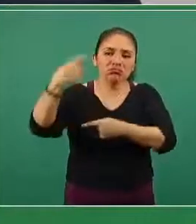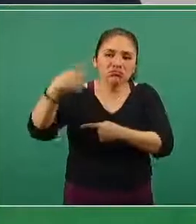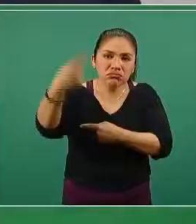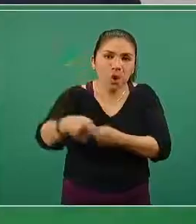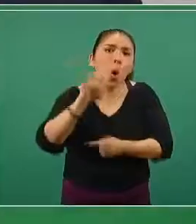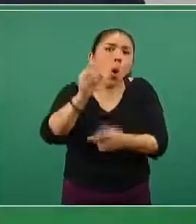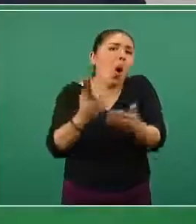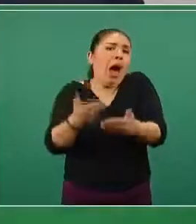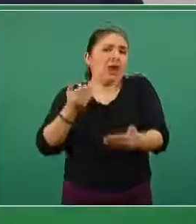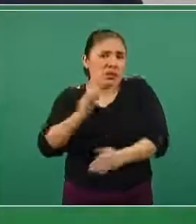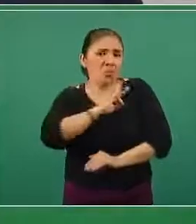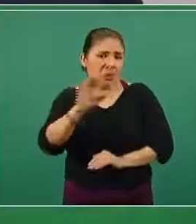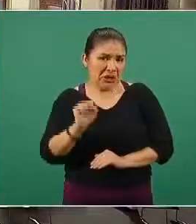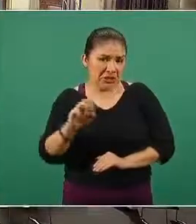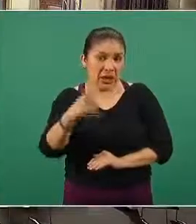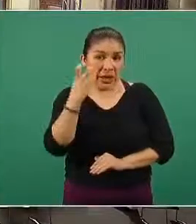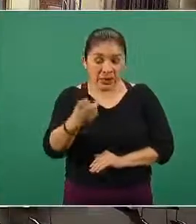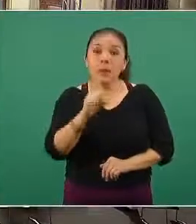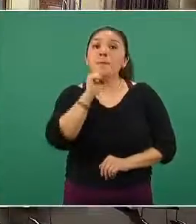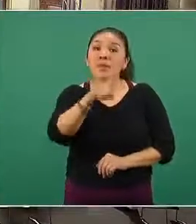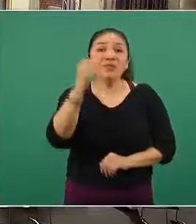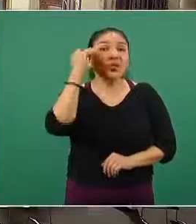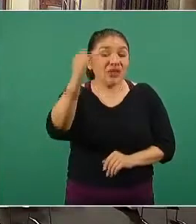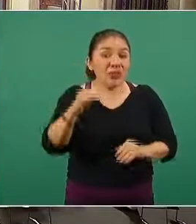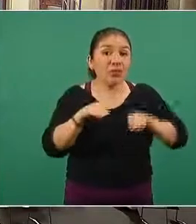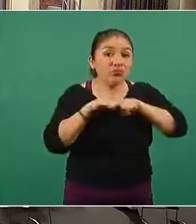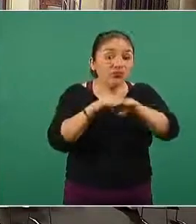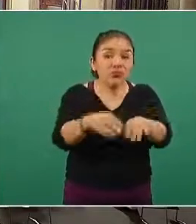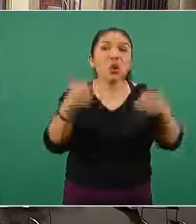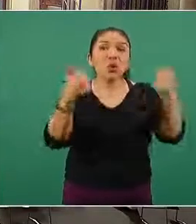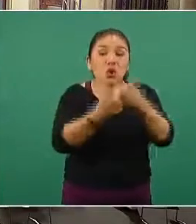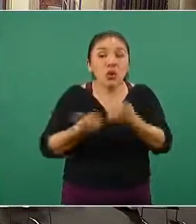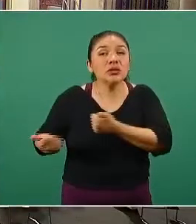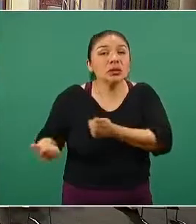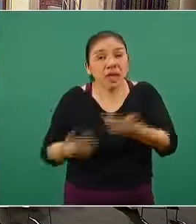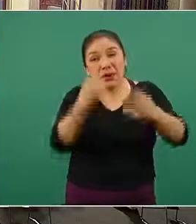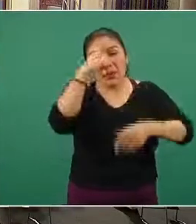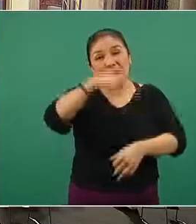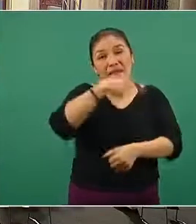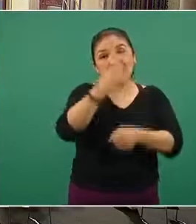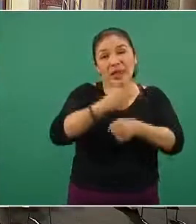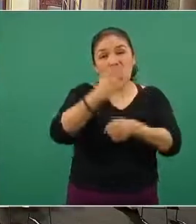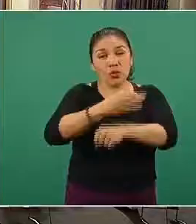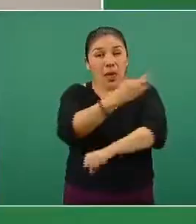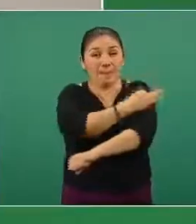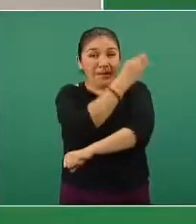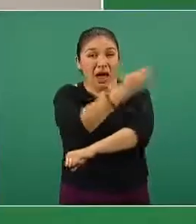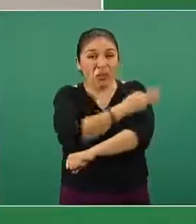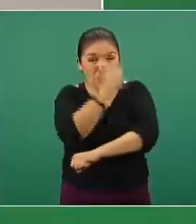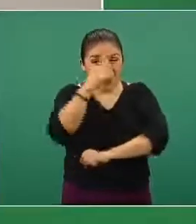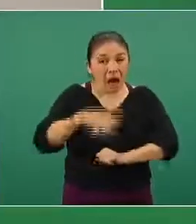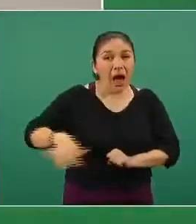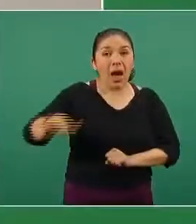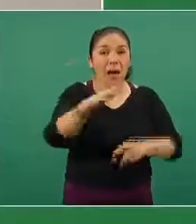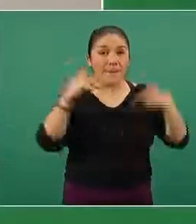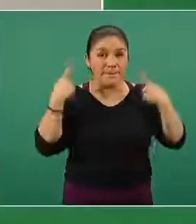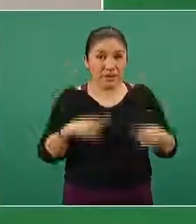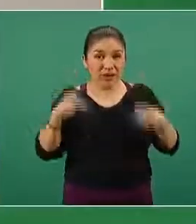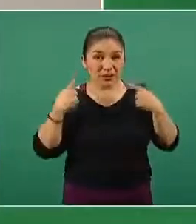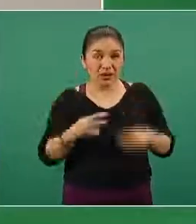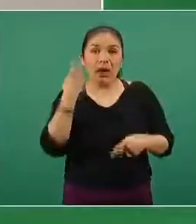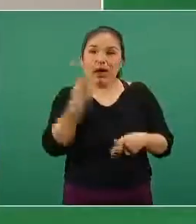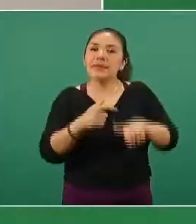es que un poco antes. Y a la par de que se estén enviando las segundas dosis para esta población,